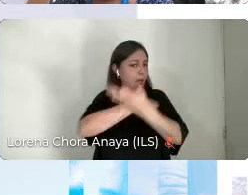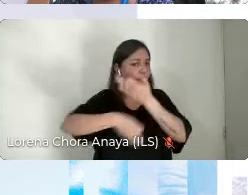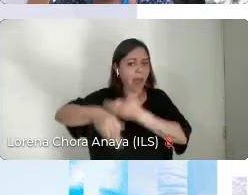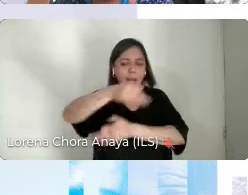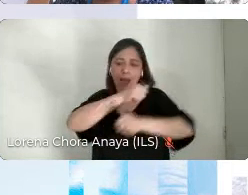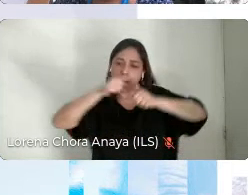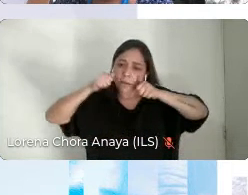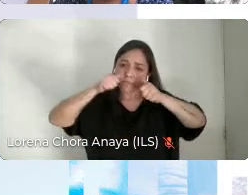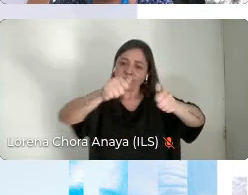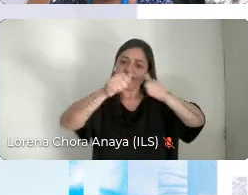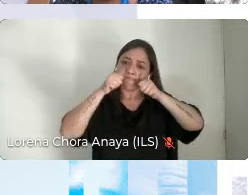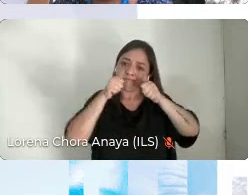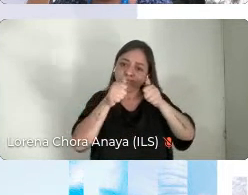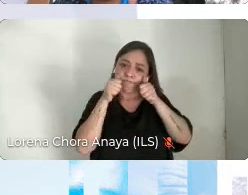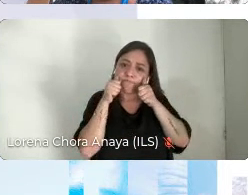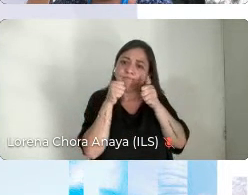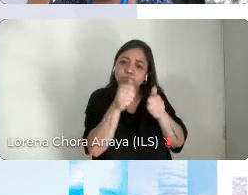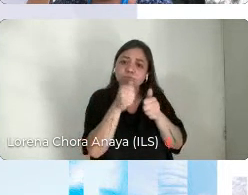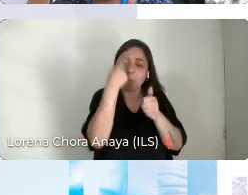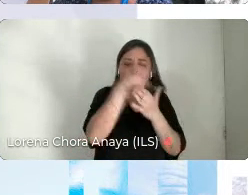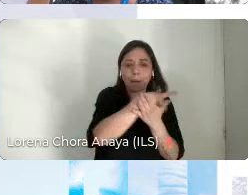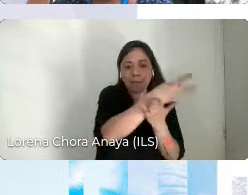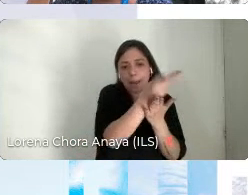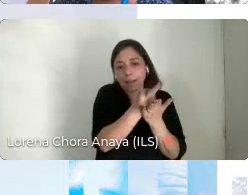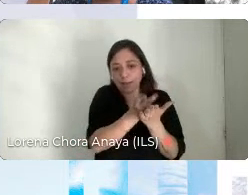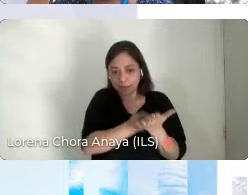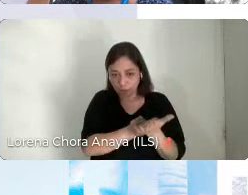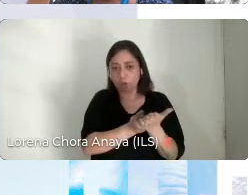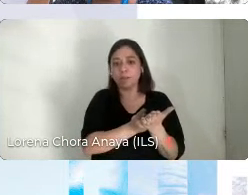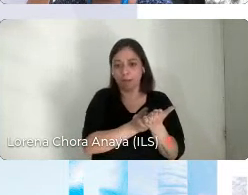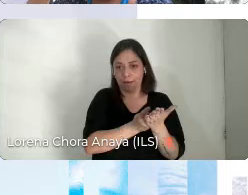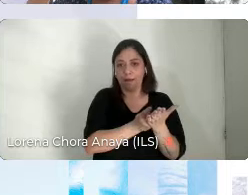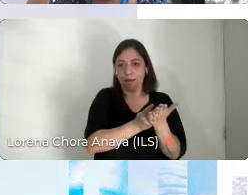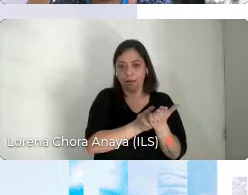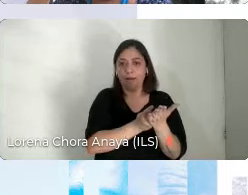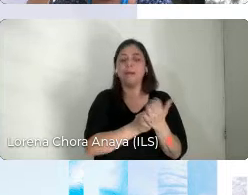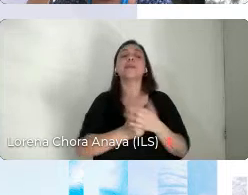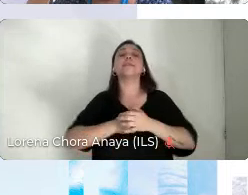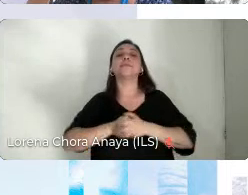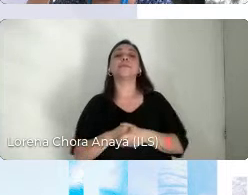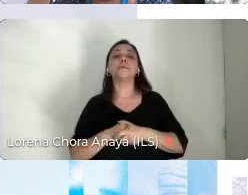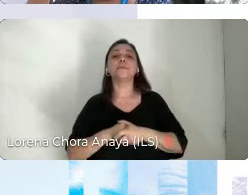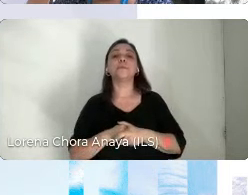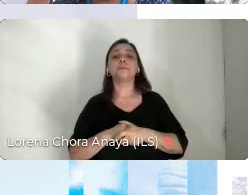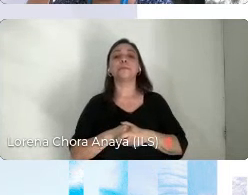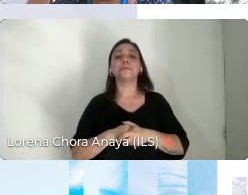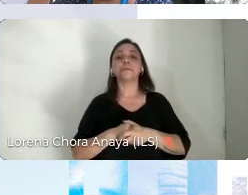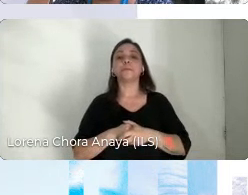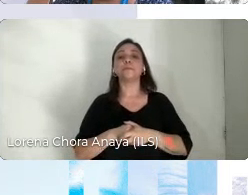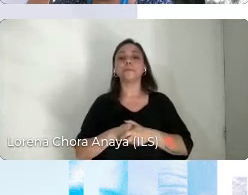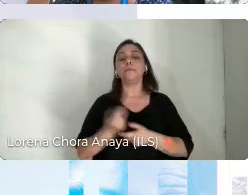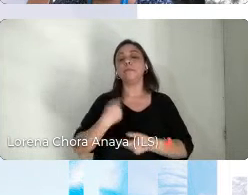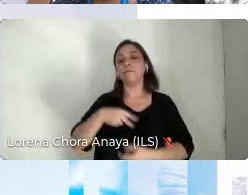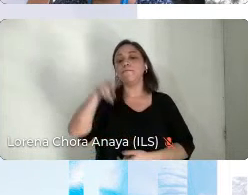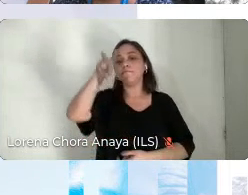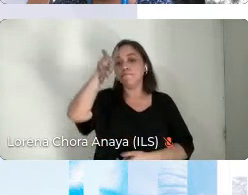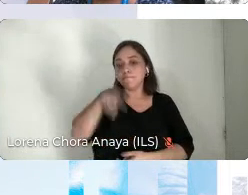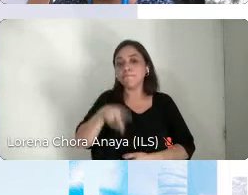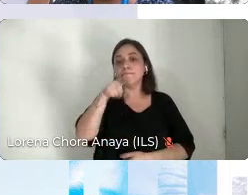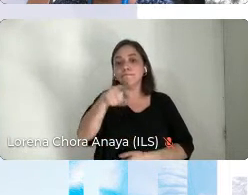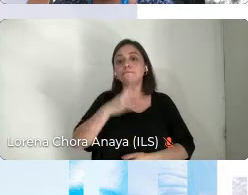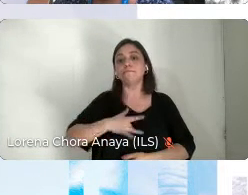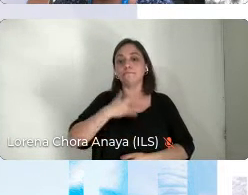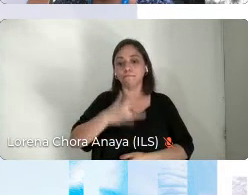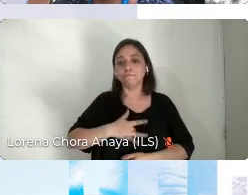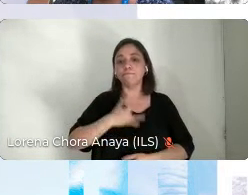en un formato, digamos, de planificación que debería ser flexible, alimentable en el tiempo, y que definitivamente pudiera ser apropiado, sí, vamos